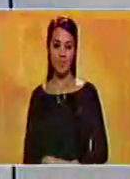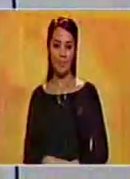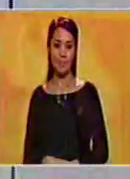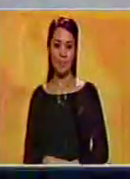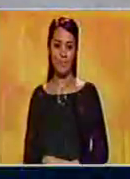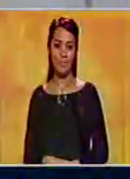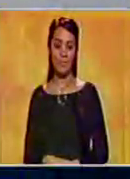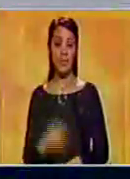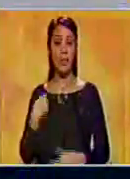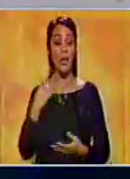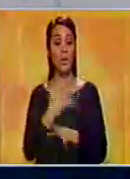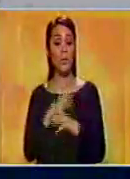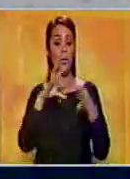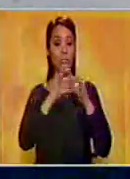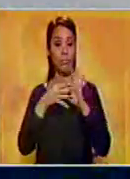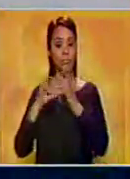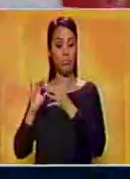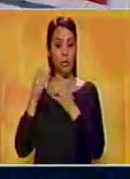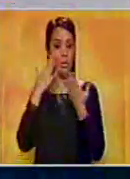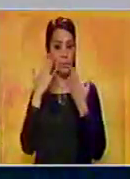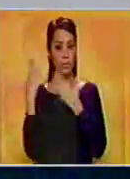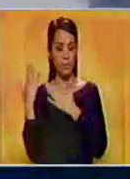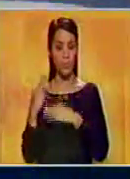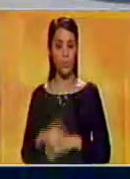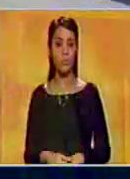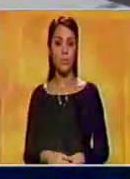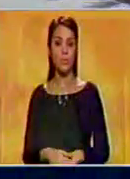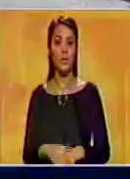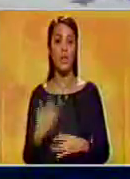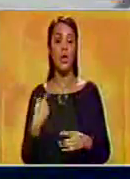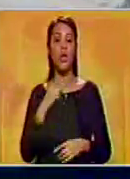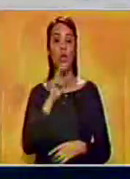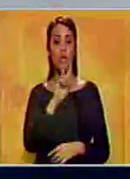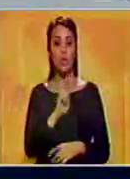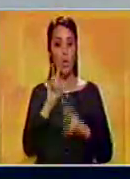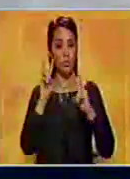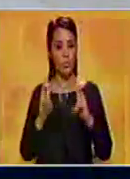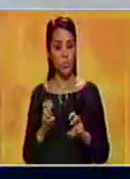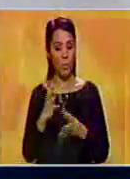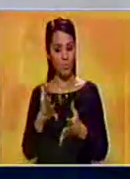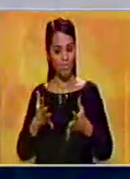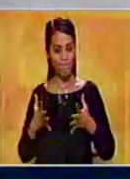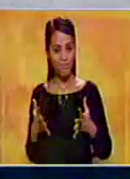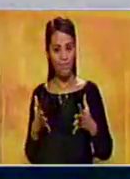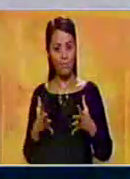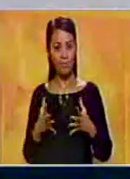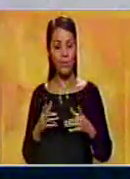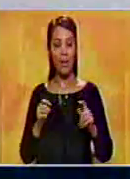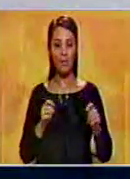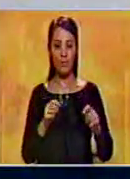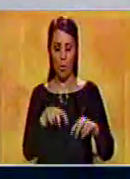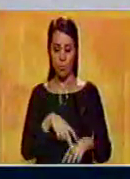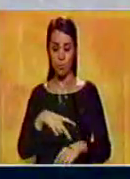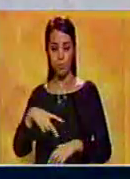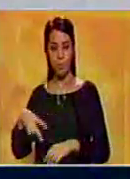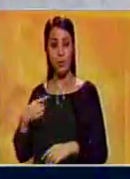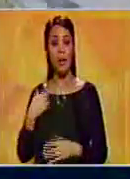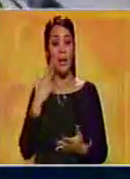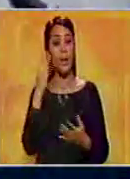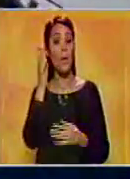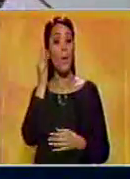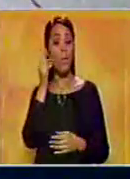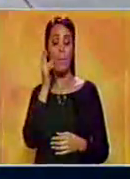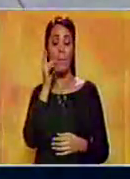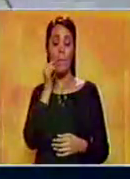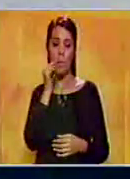Pasamos a los Juegos Olímpicos de Invierno de Pyeongchang, porque la jornada tuvo dos nuevos ganadores en el esquí alpino. En el slalom femenino se impuso la